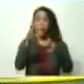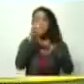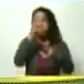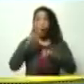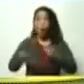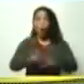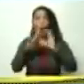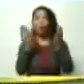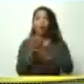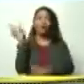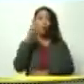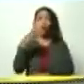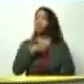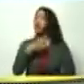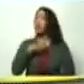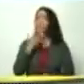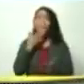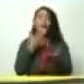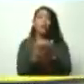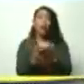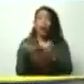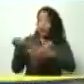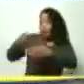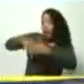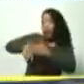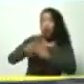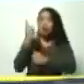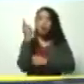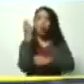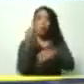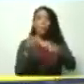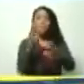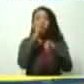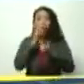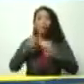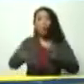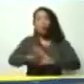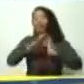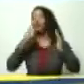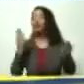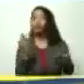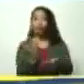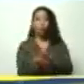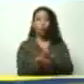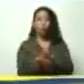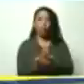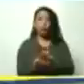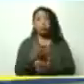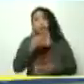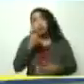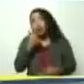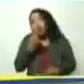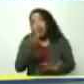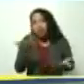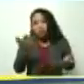Venezuela no puede ir a pedir un crédito en ningún banco mundial o del mundo mejor dicho